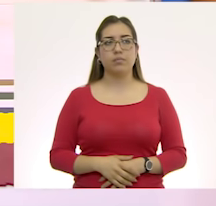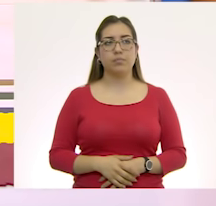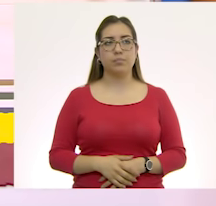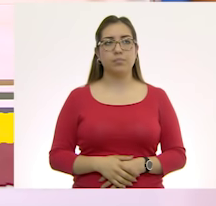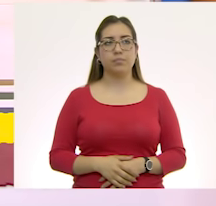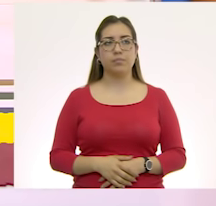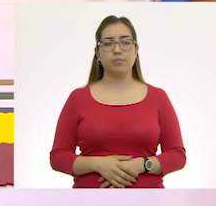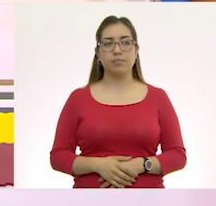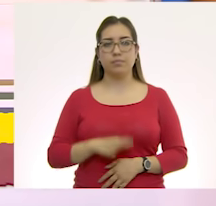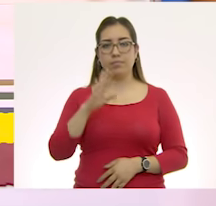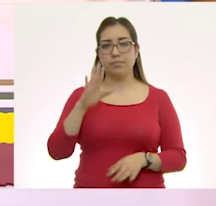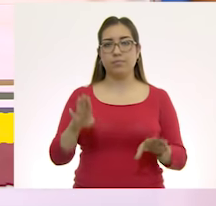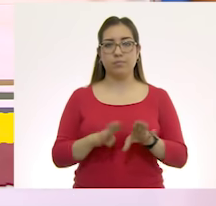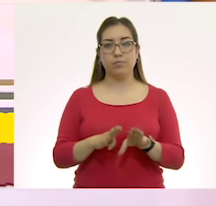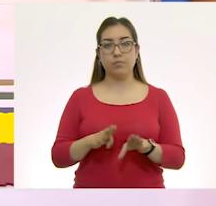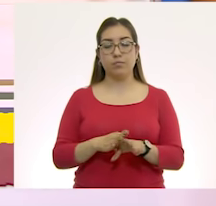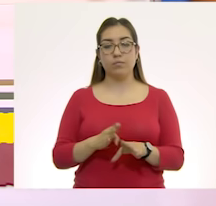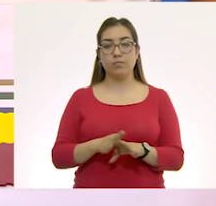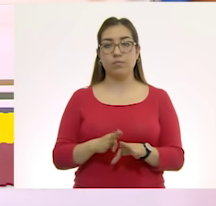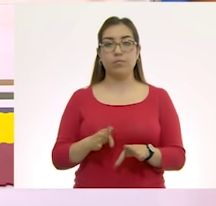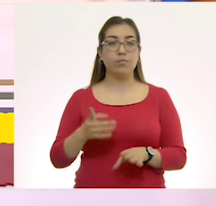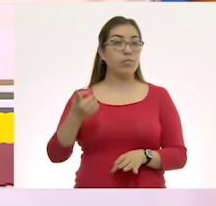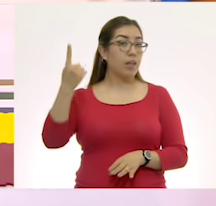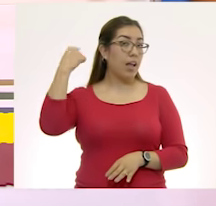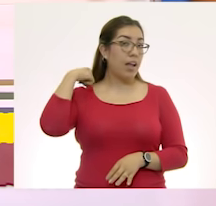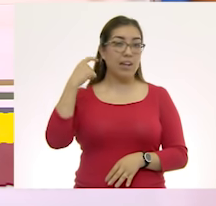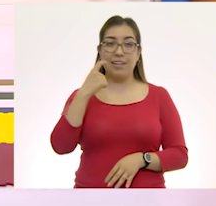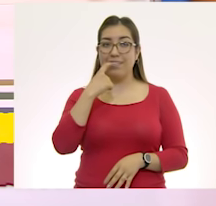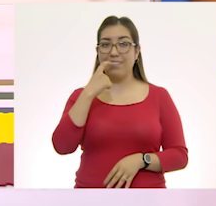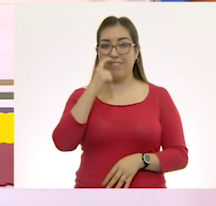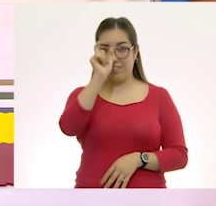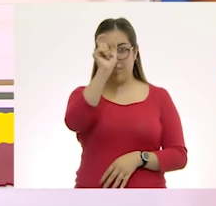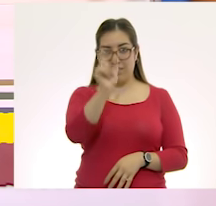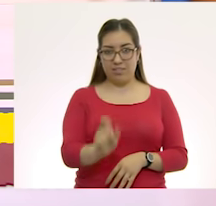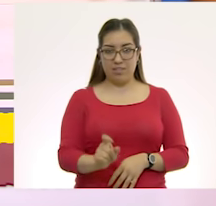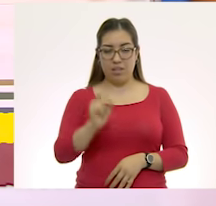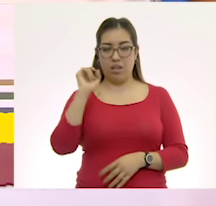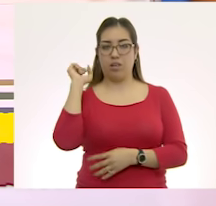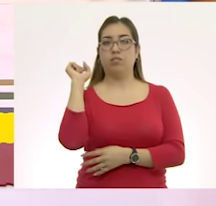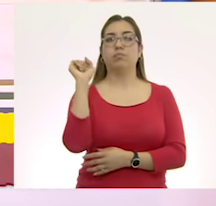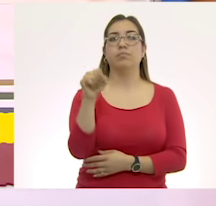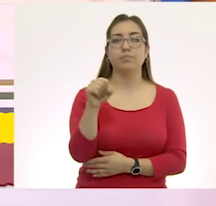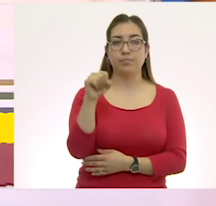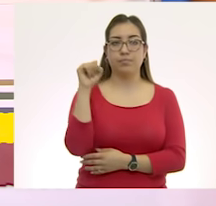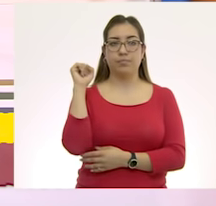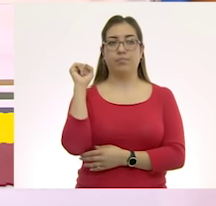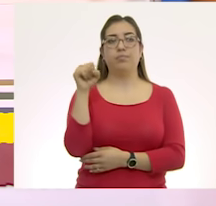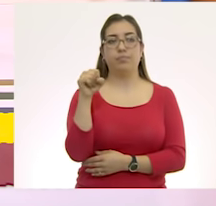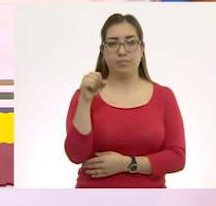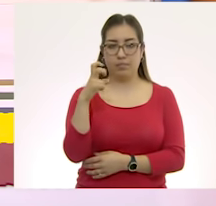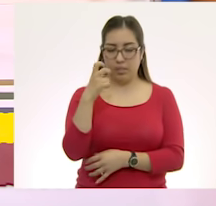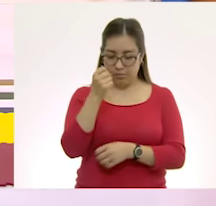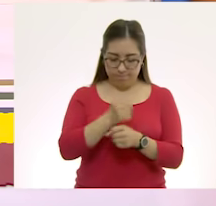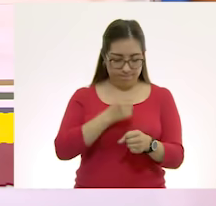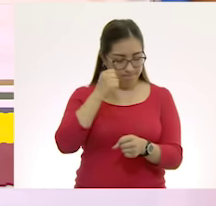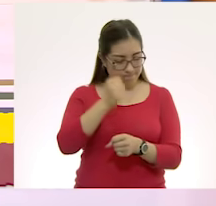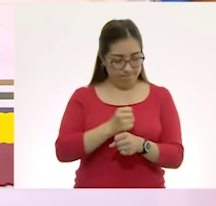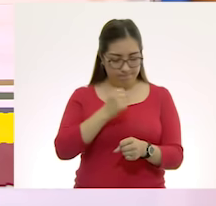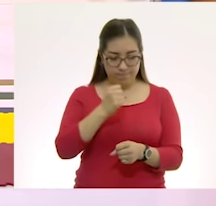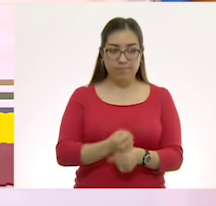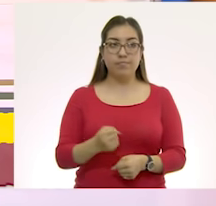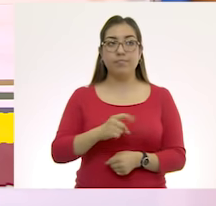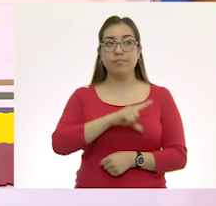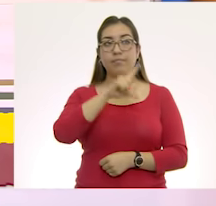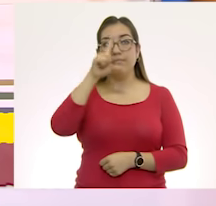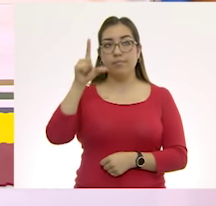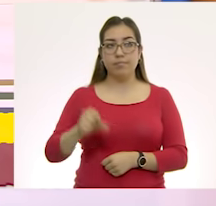Es como si la columna completita hiciera este látigo del que nos habló. El cuerpo, hay que practicarlo mucho. Sí, es pura práctica. Después vamos a hacer